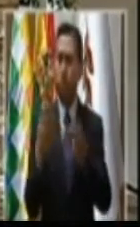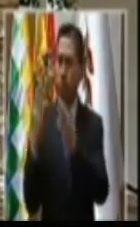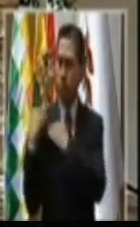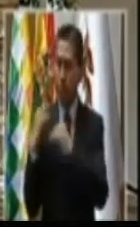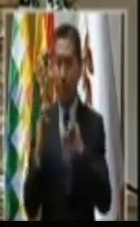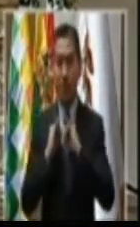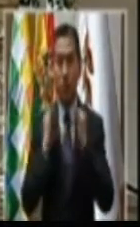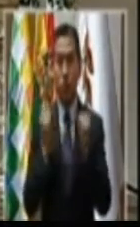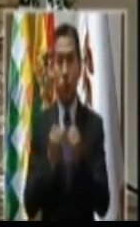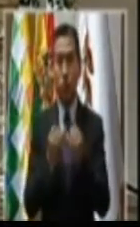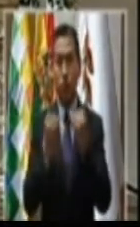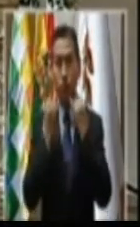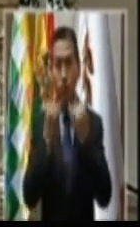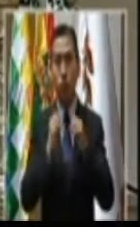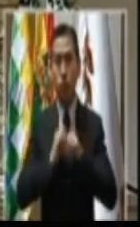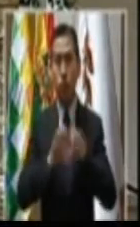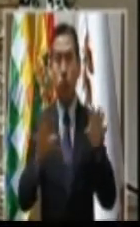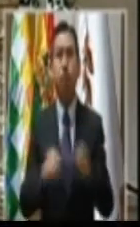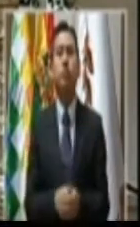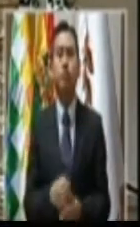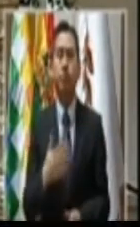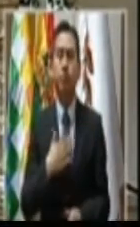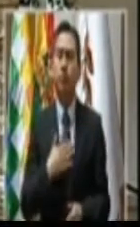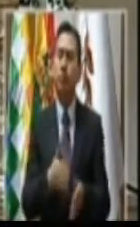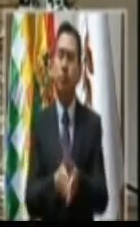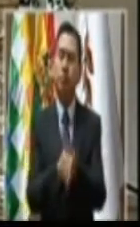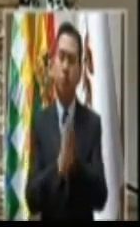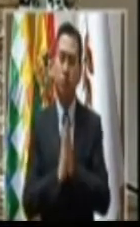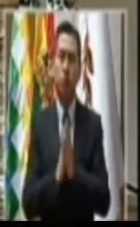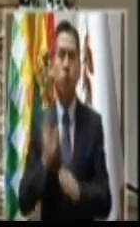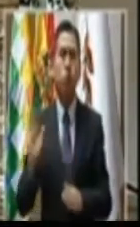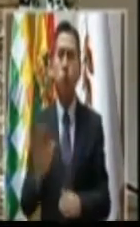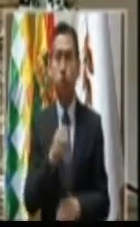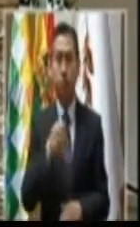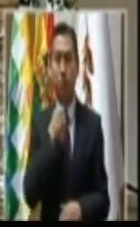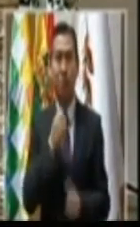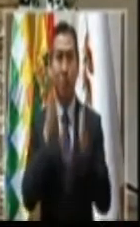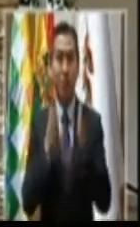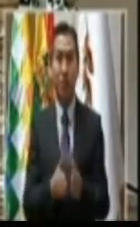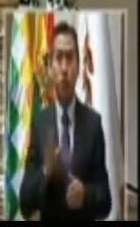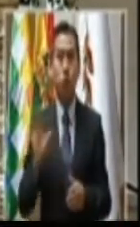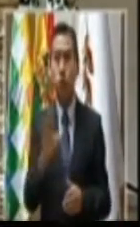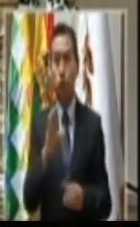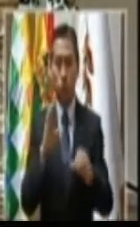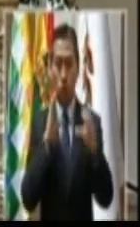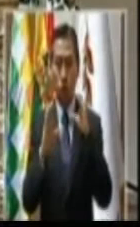acá, es decir, nos tendríamos que acostumbrar acaso en vivir en zozobra,